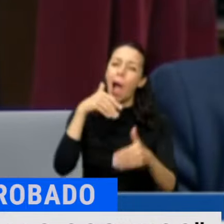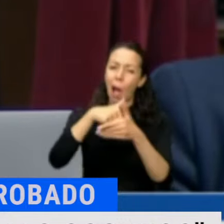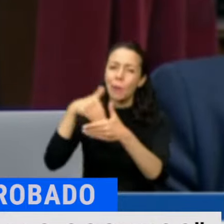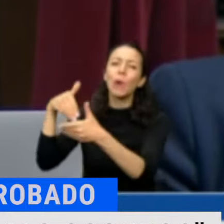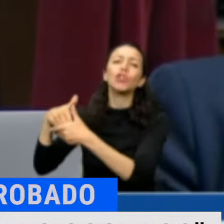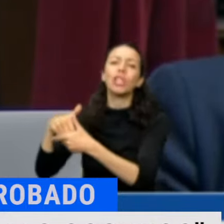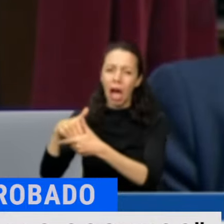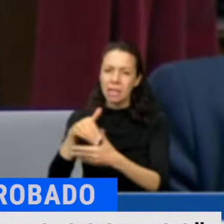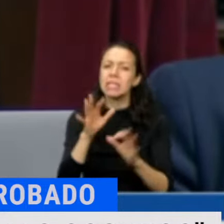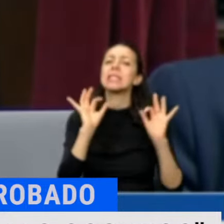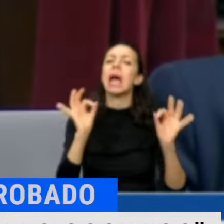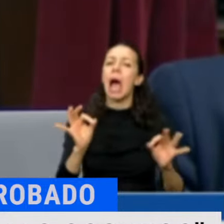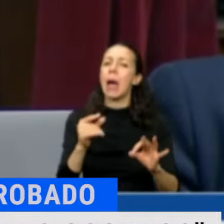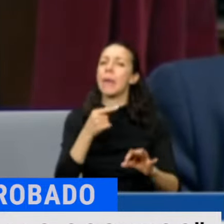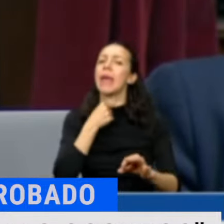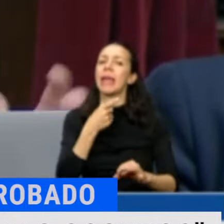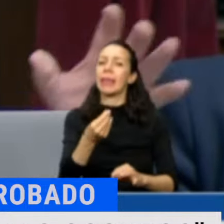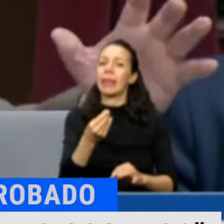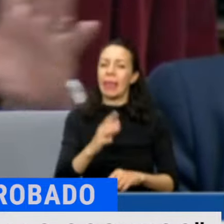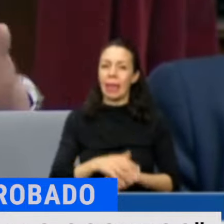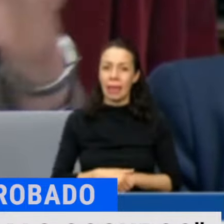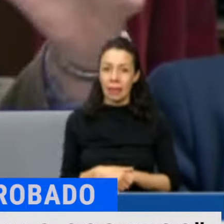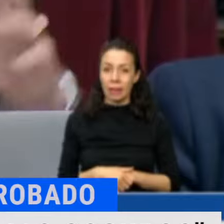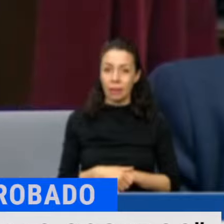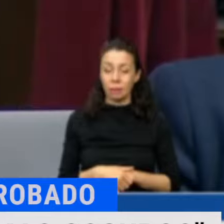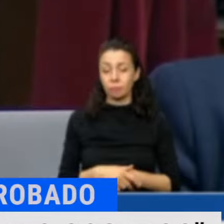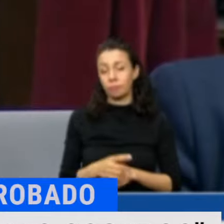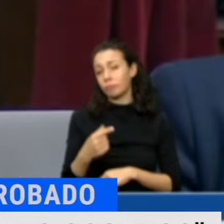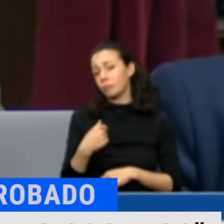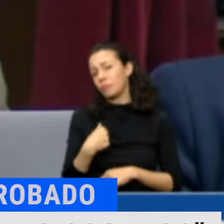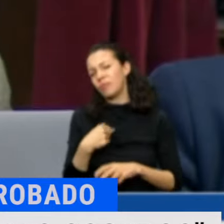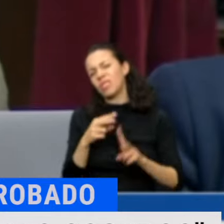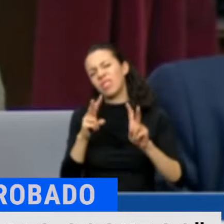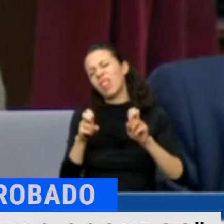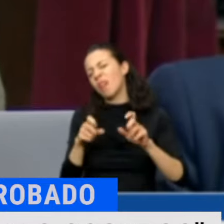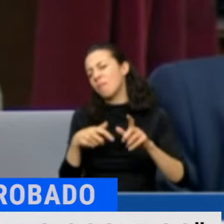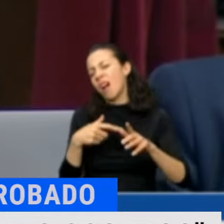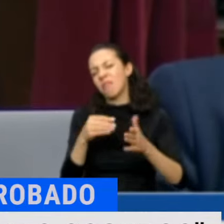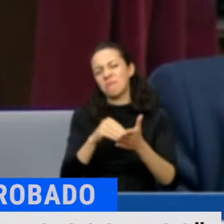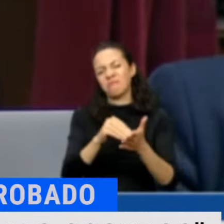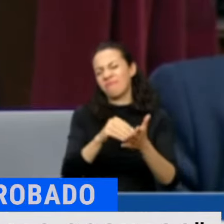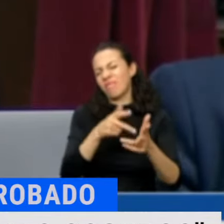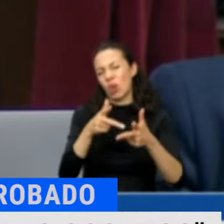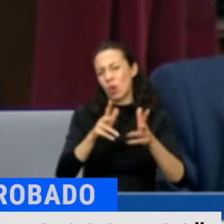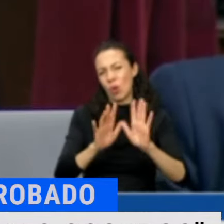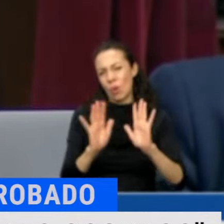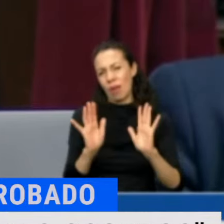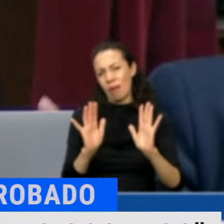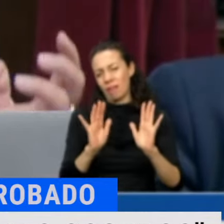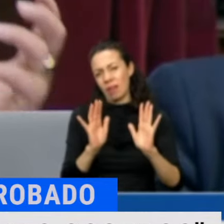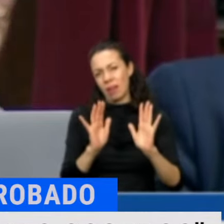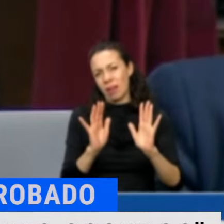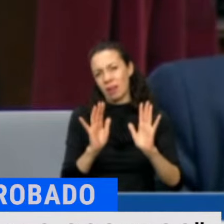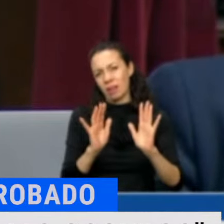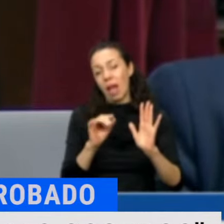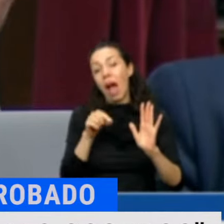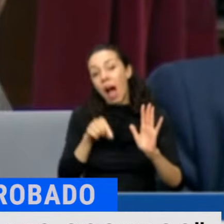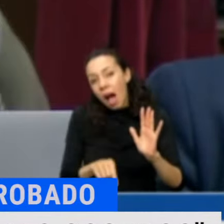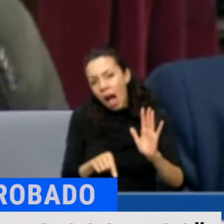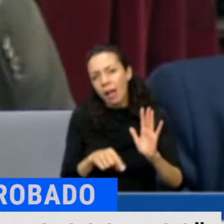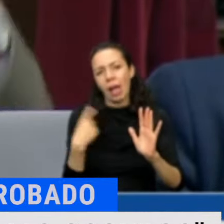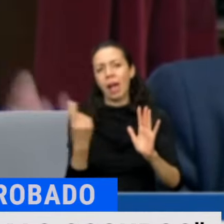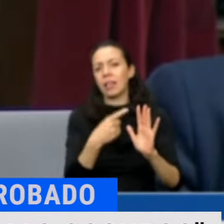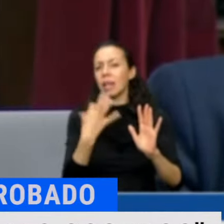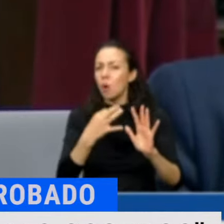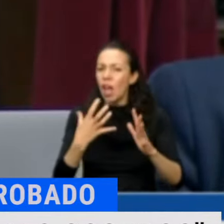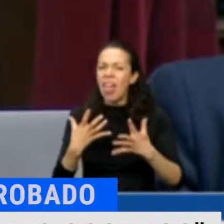de la oscuridad, sea de donde venga. Y esa plata yo puedo comprar también una casa. Y eso va a generar un problema porque en